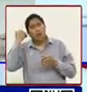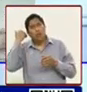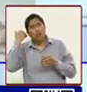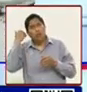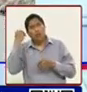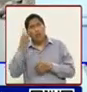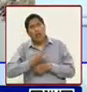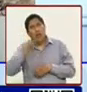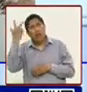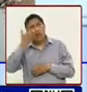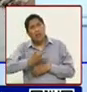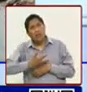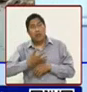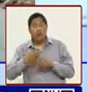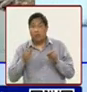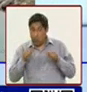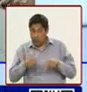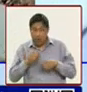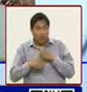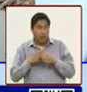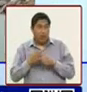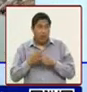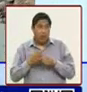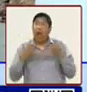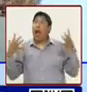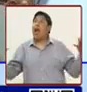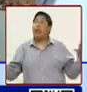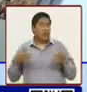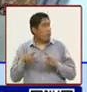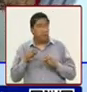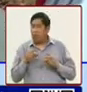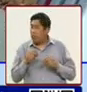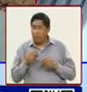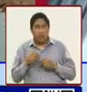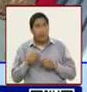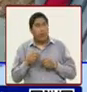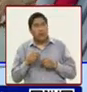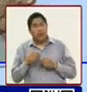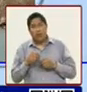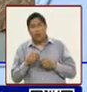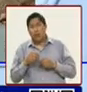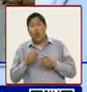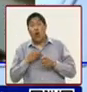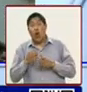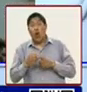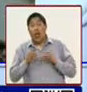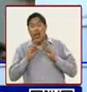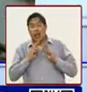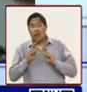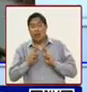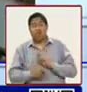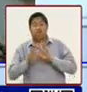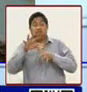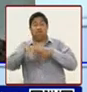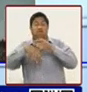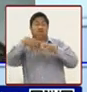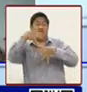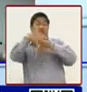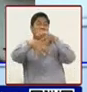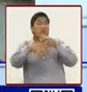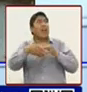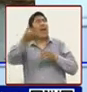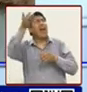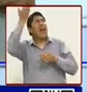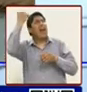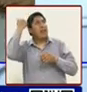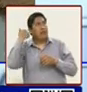el año pasado, más bien este año no hemos sufrido, ¿no? Cuando entran las riadas, les sorprende a las personas, hemos tenido